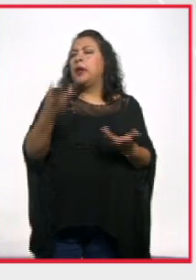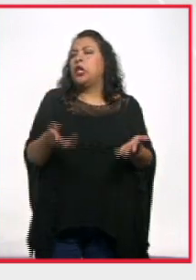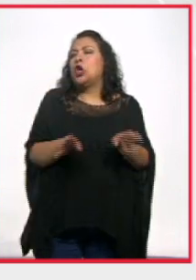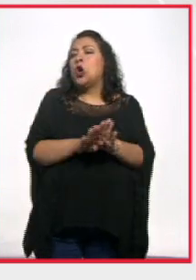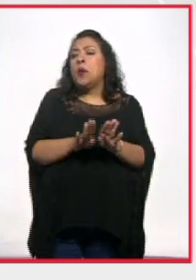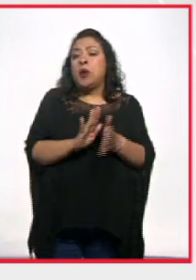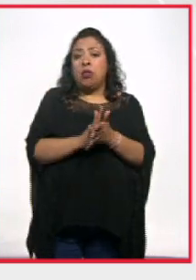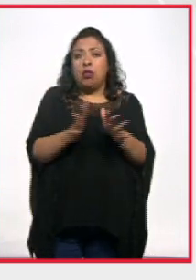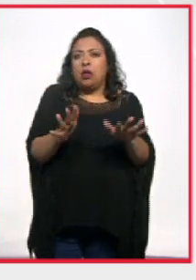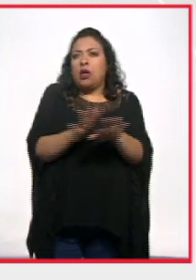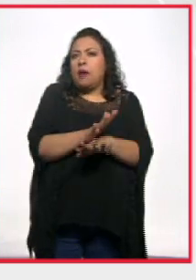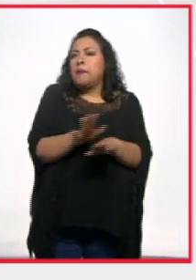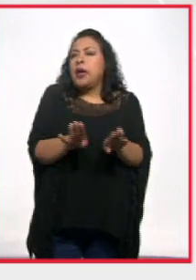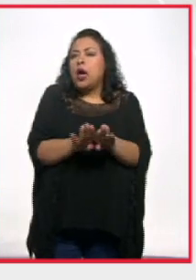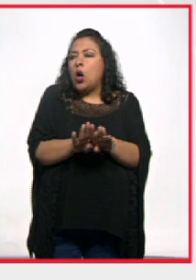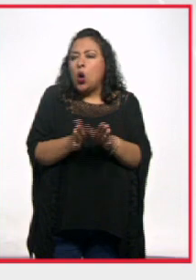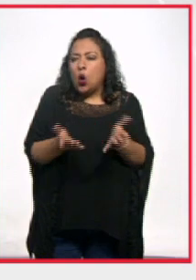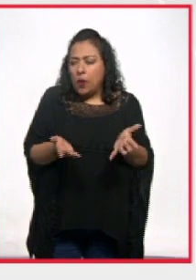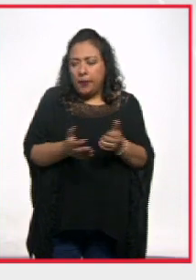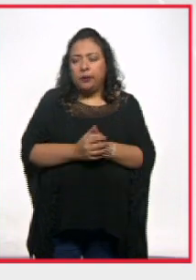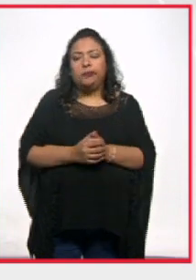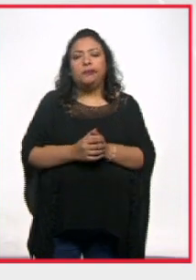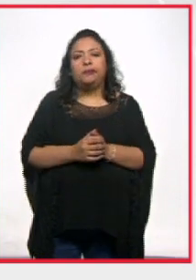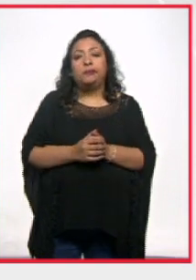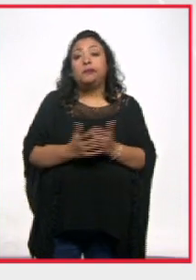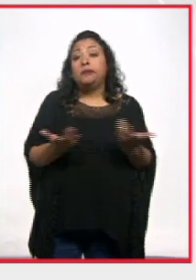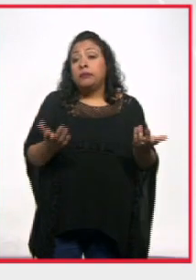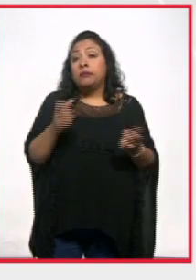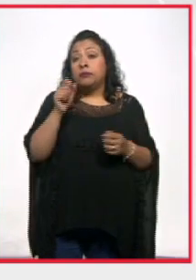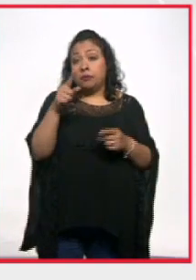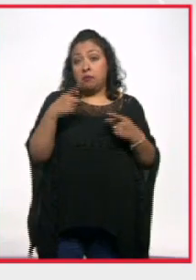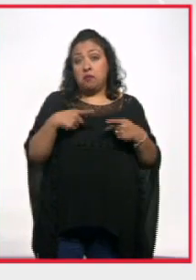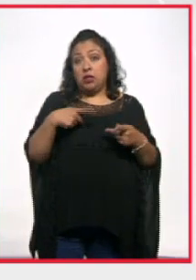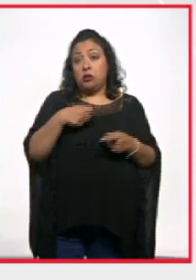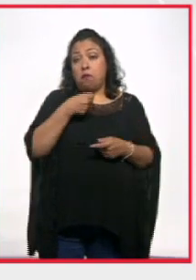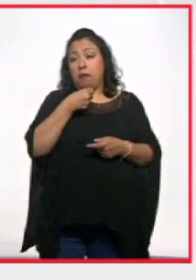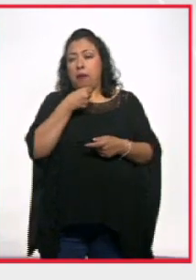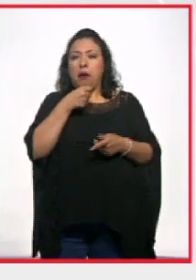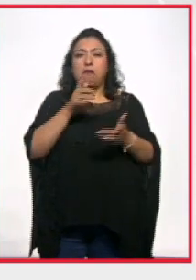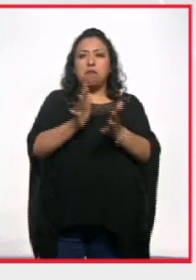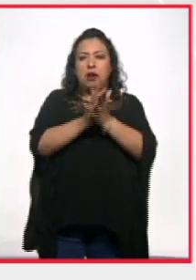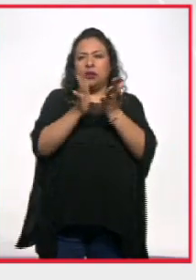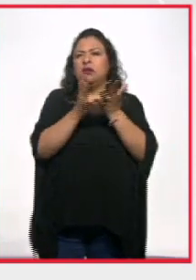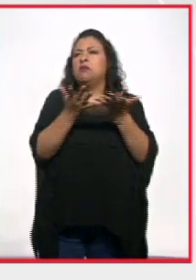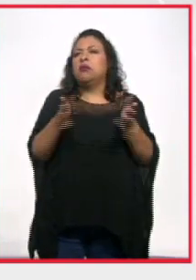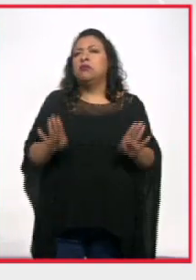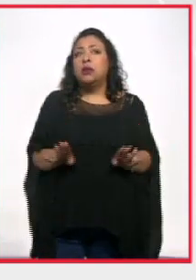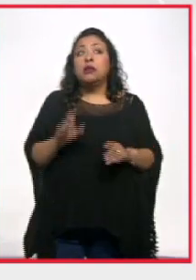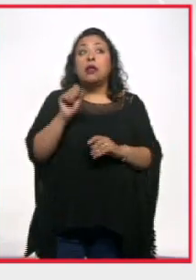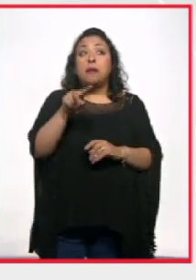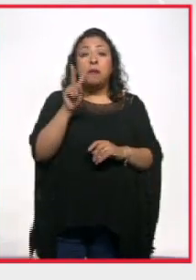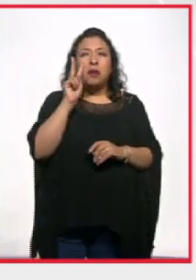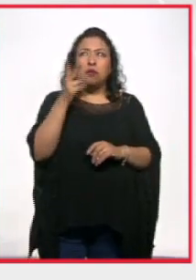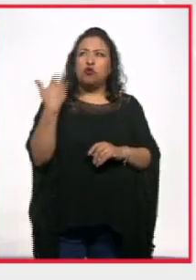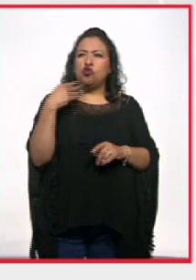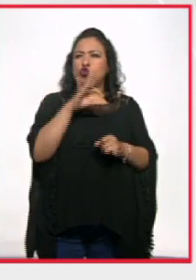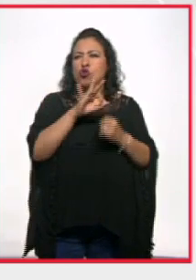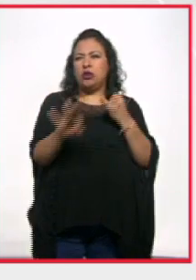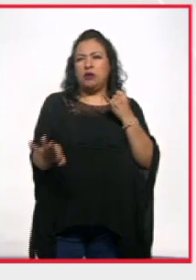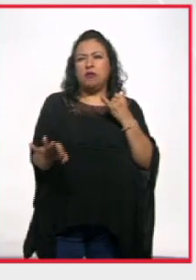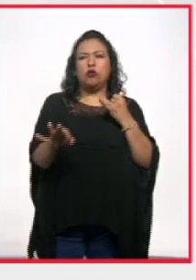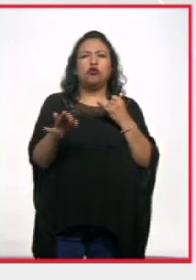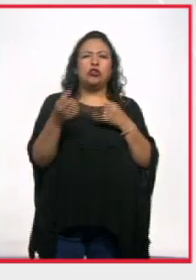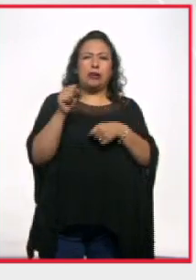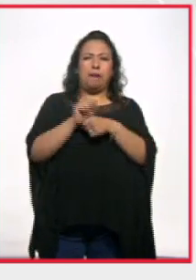país, cómo ha cambiado? Y los comentaristas también, ¿no? Así es. Y bueno, también hemos visto